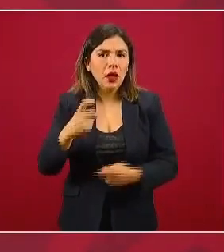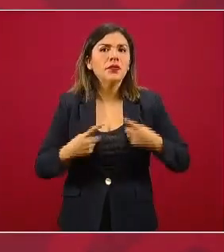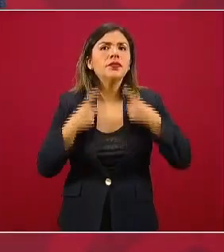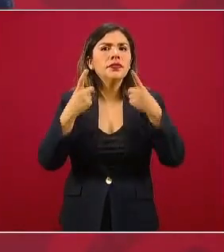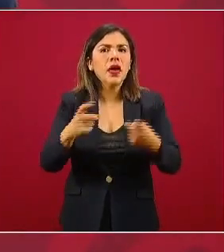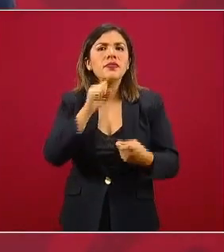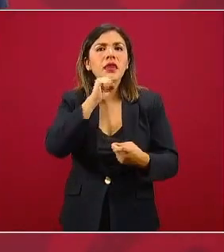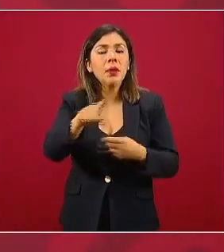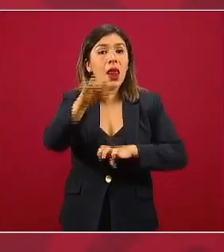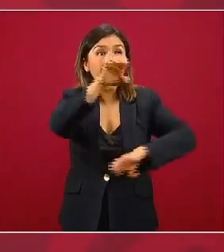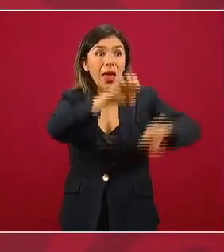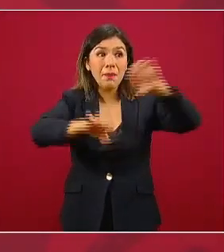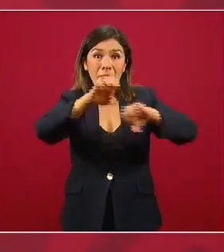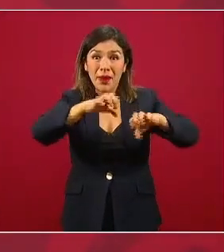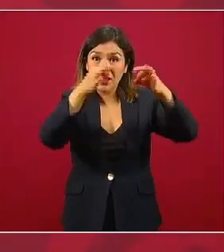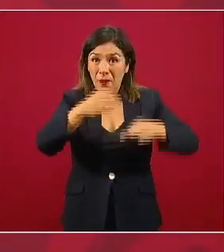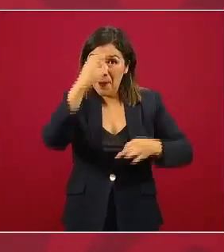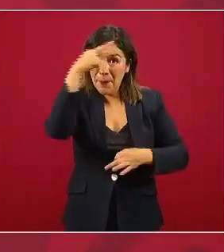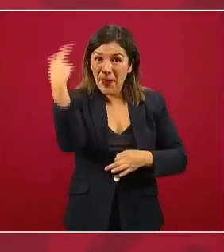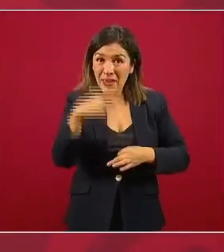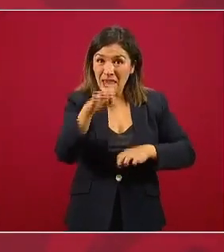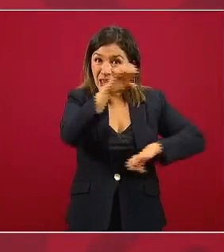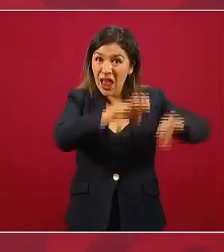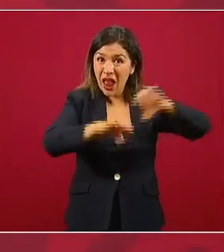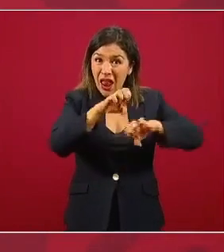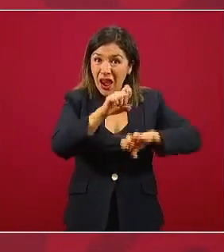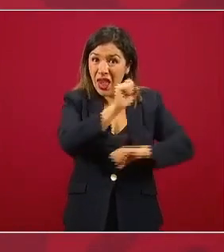garantizando que empresas mexicanas